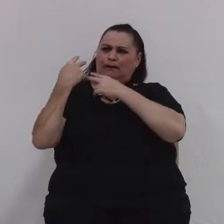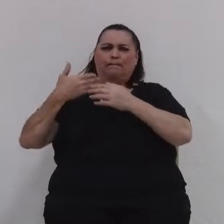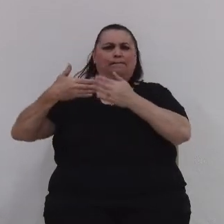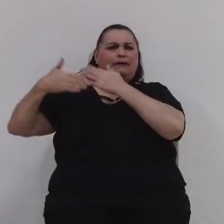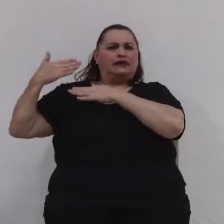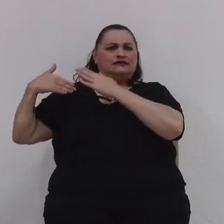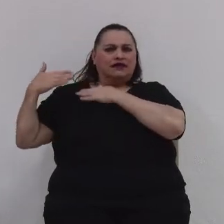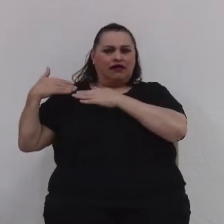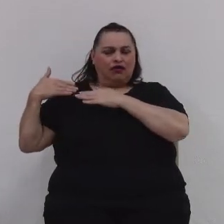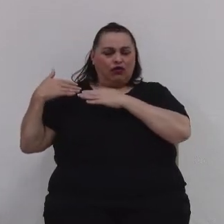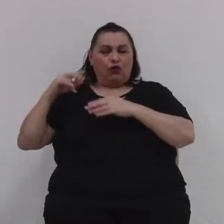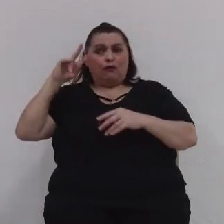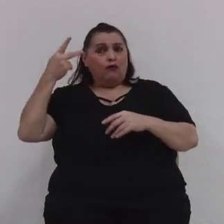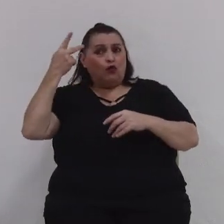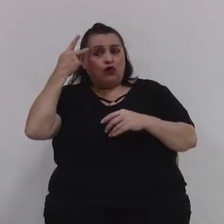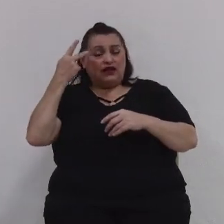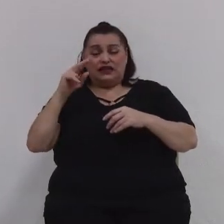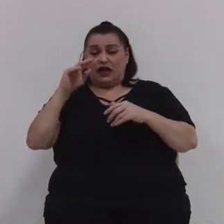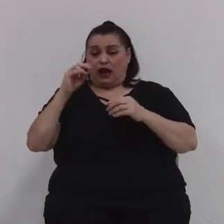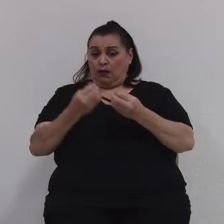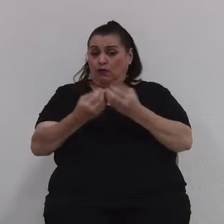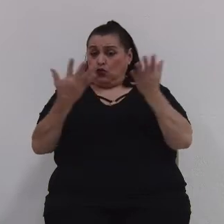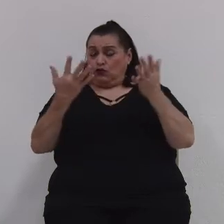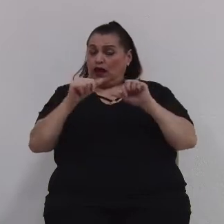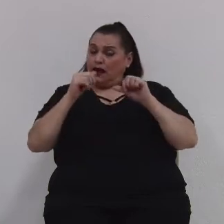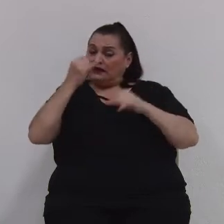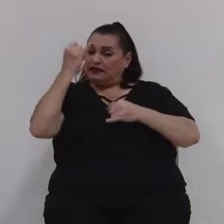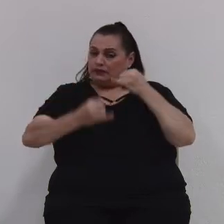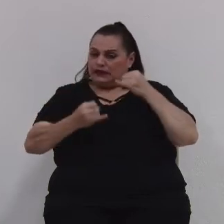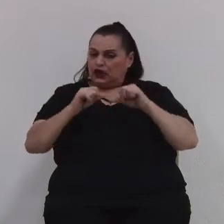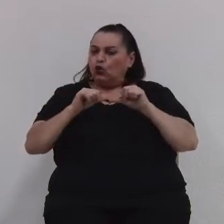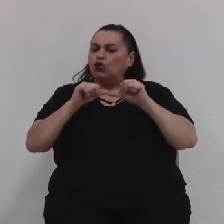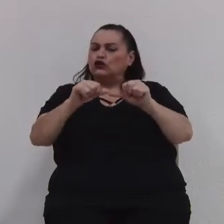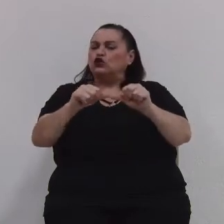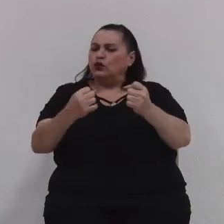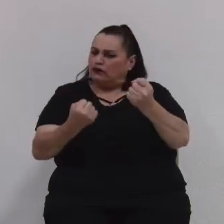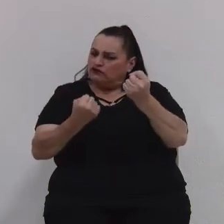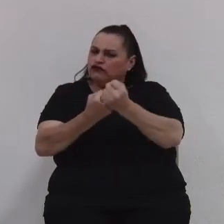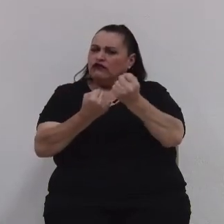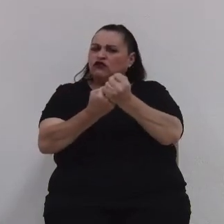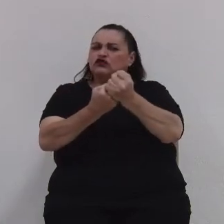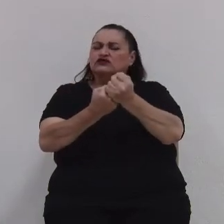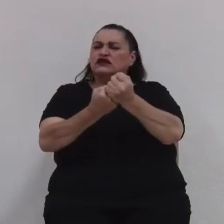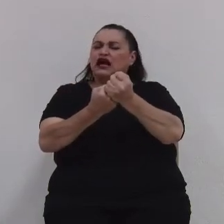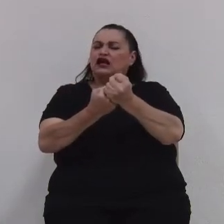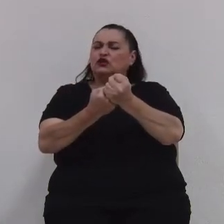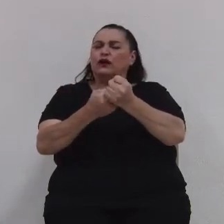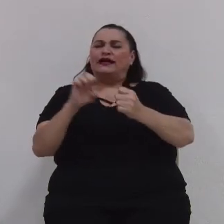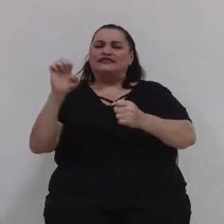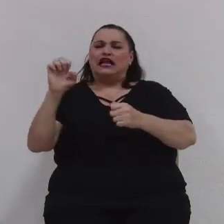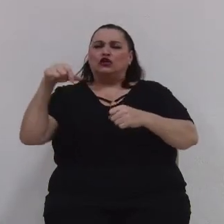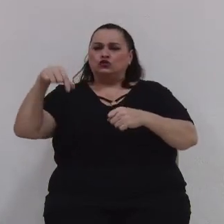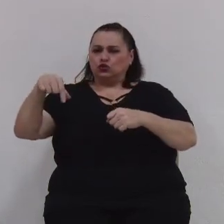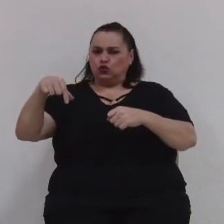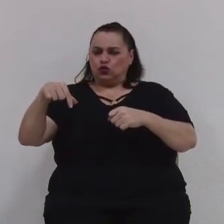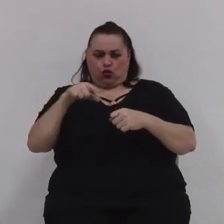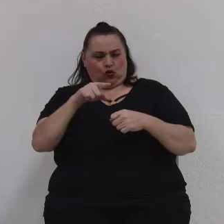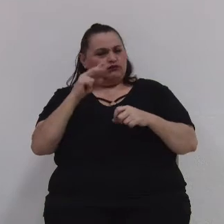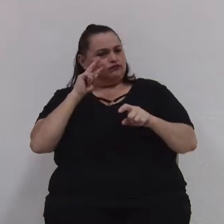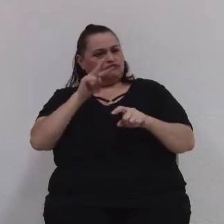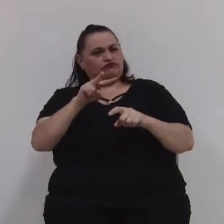la política pública termine y continúe más bien reforzando un status quo, cuando es más